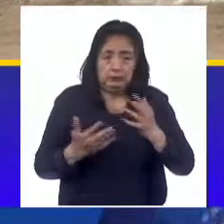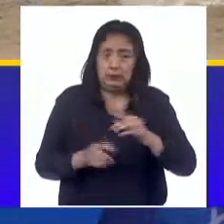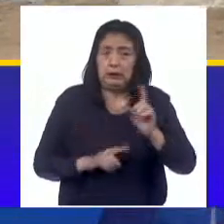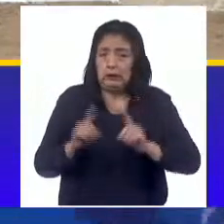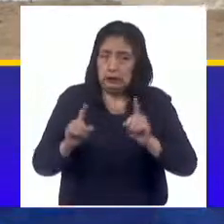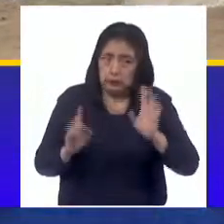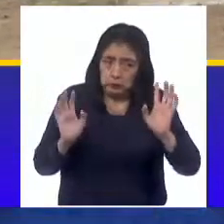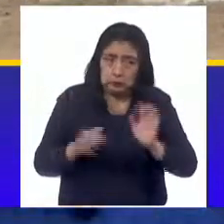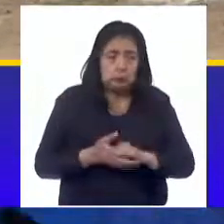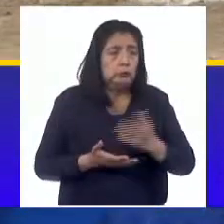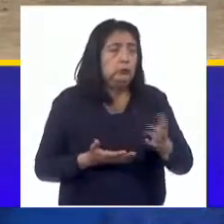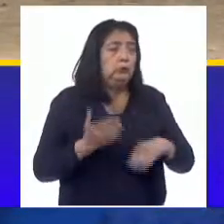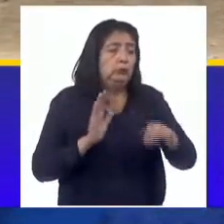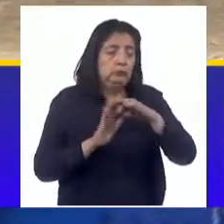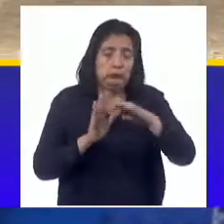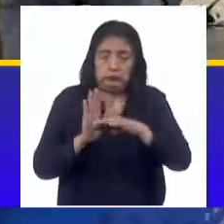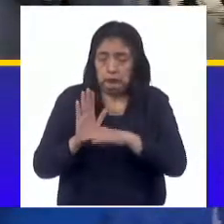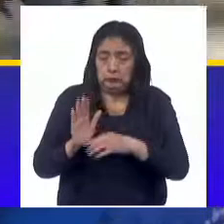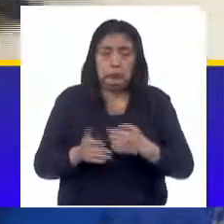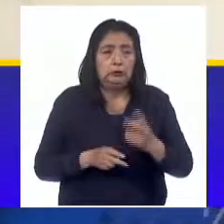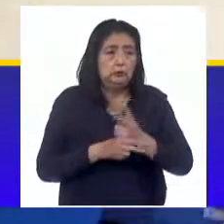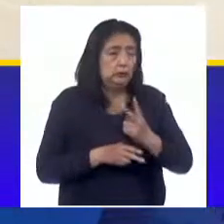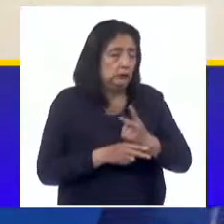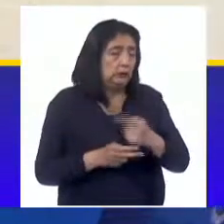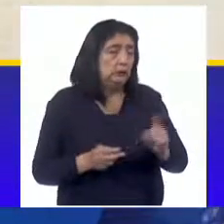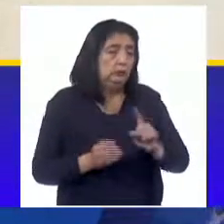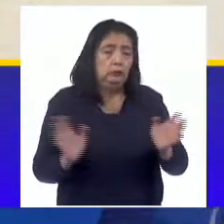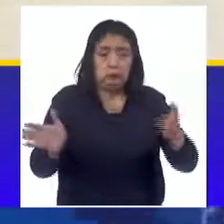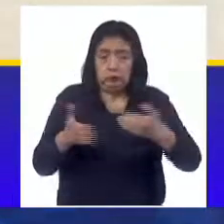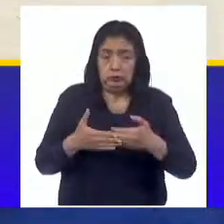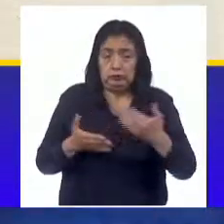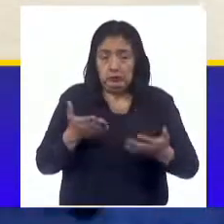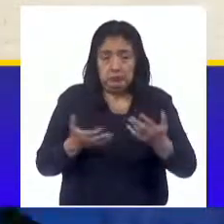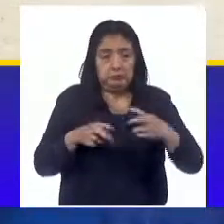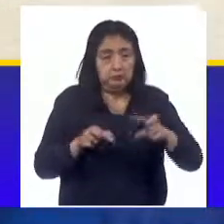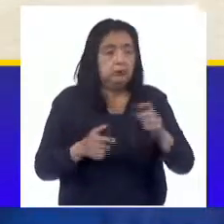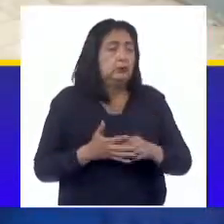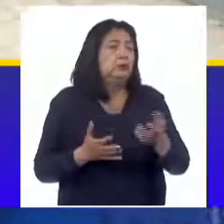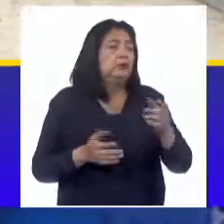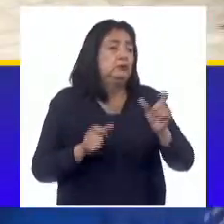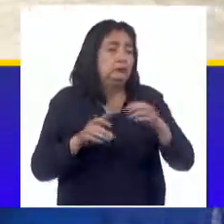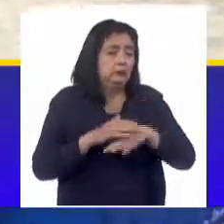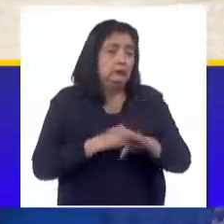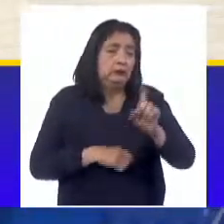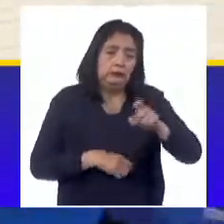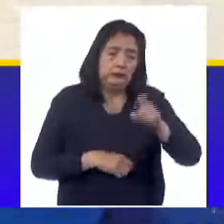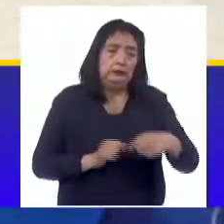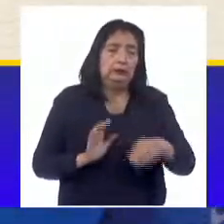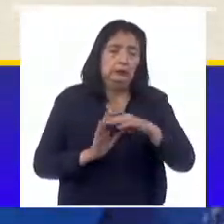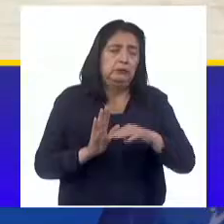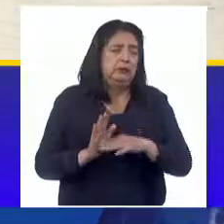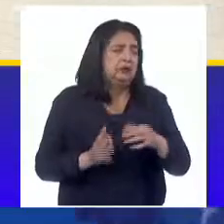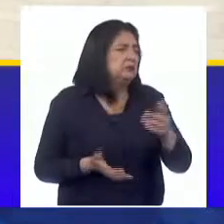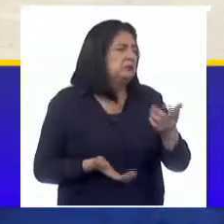algunas opciones en cuanto al protocolo, ¿no? Porque de no pues cerrar las playas y permitir el ingreso de veraneantes, van a tener que tener algunas pautas. ¿Cuál